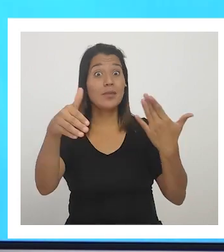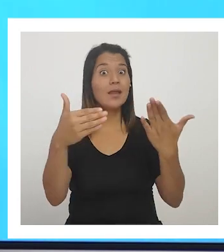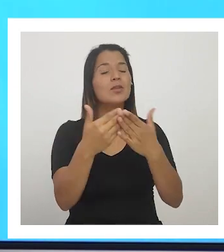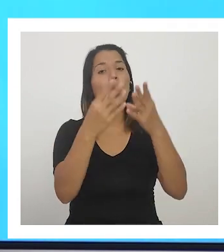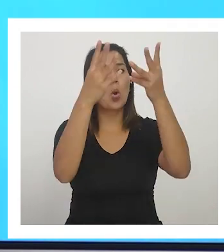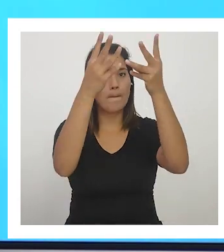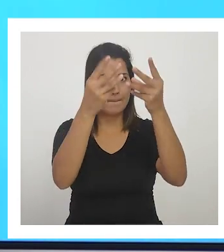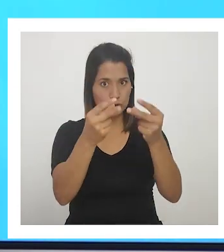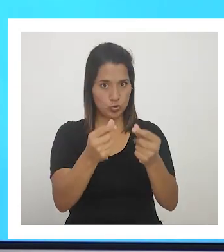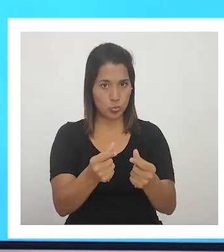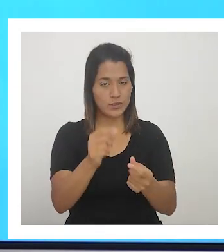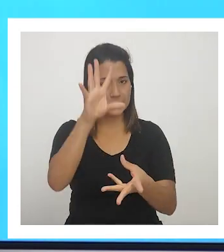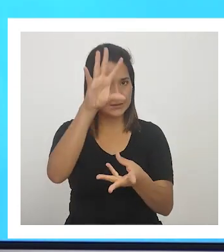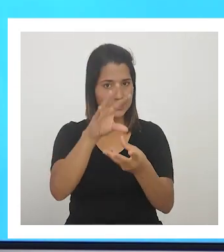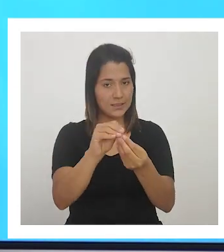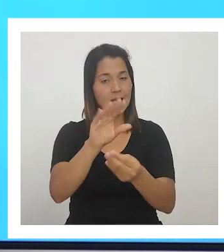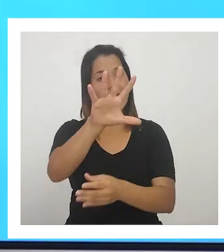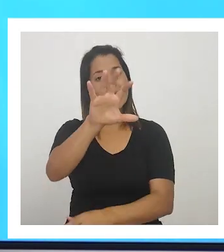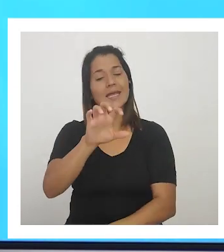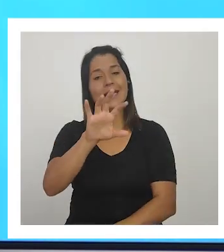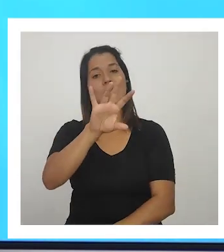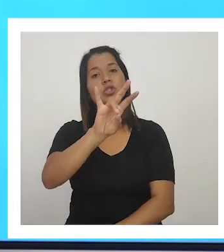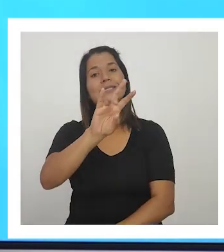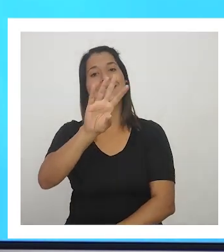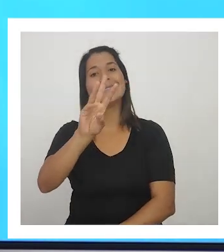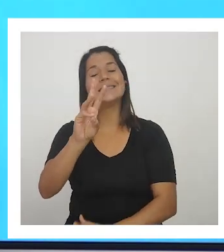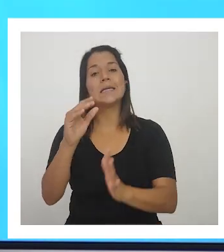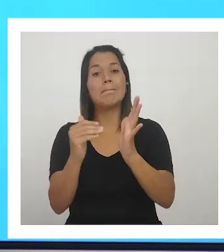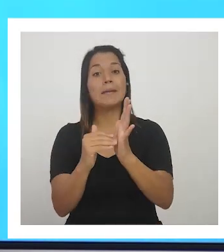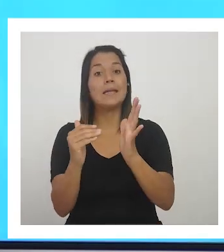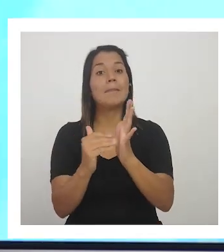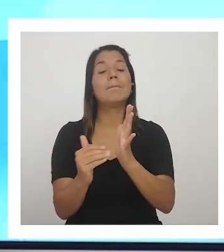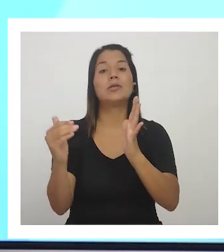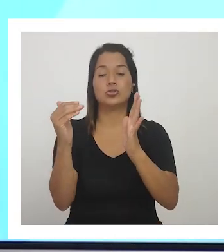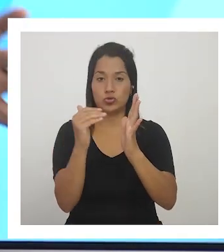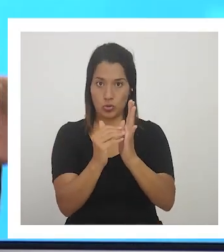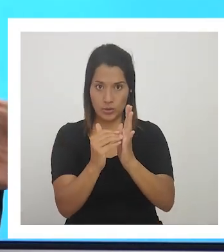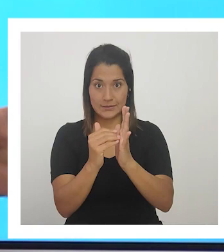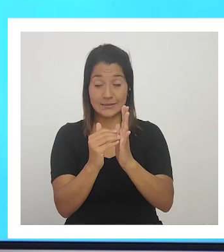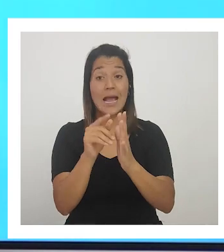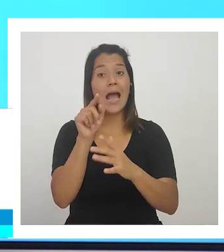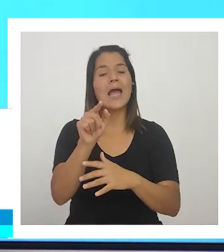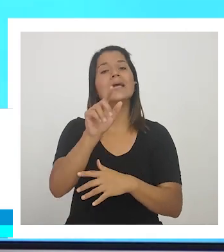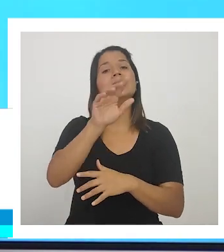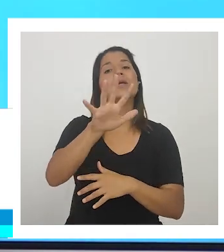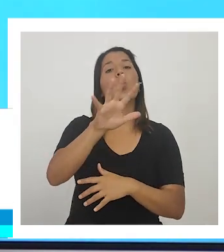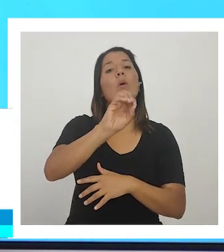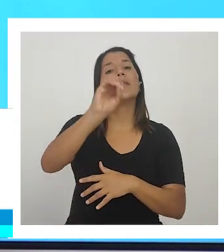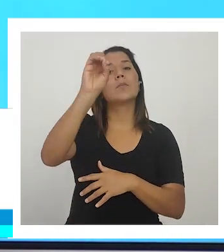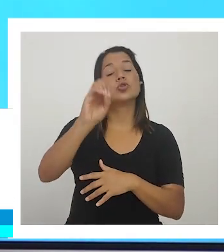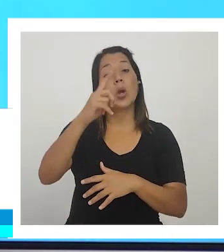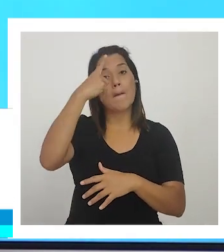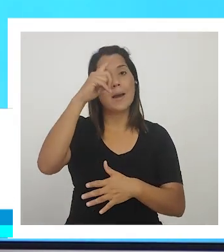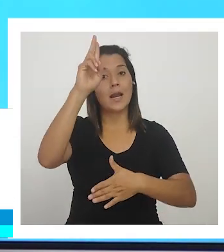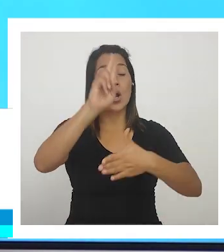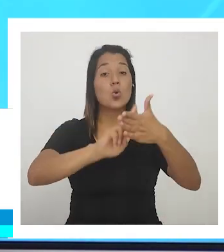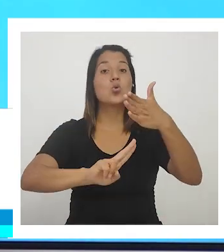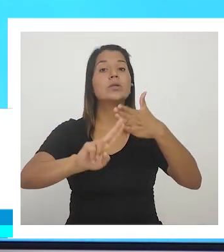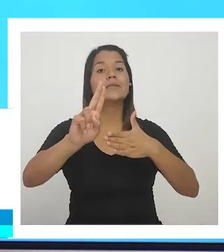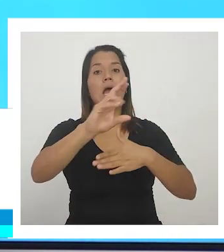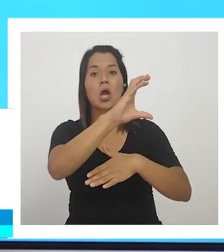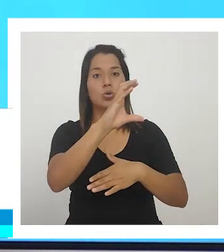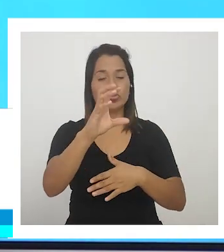de 576 mil millones, el 50% le corresponde a la Universidad de Costa